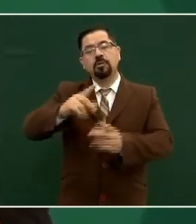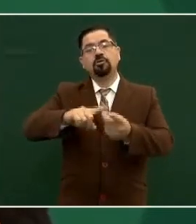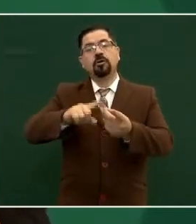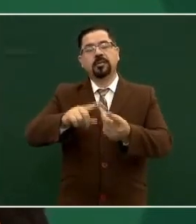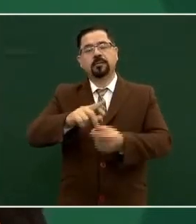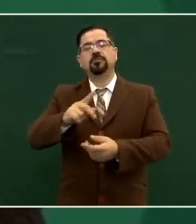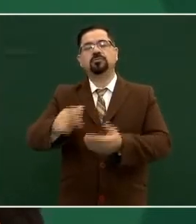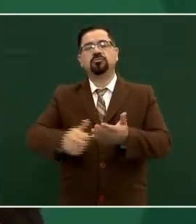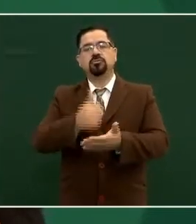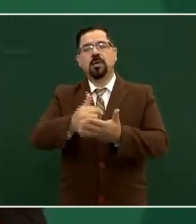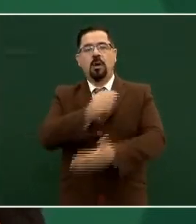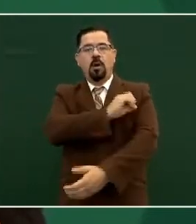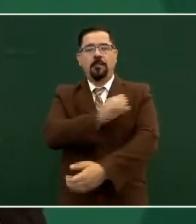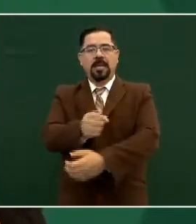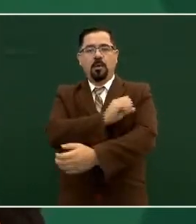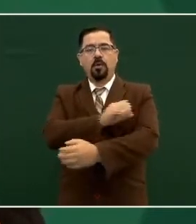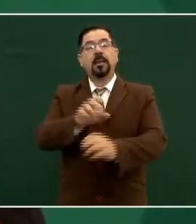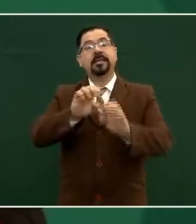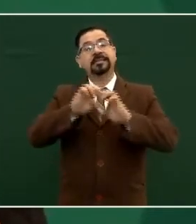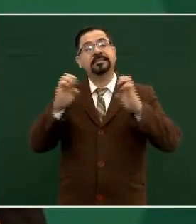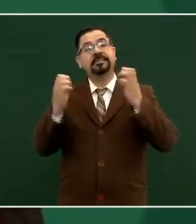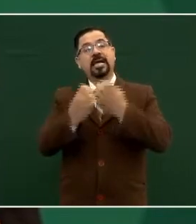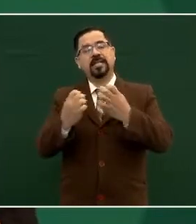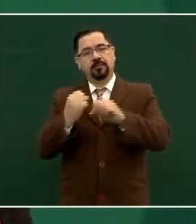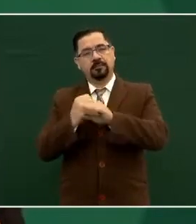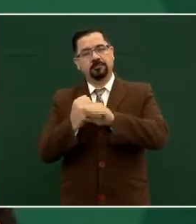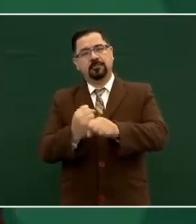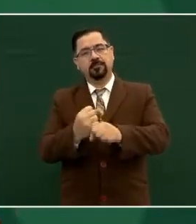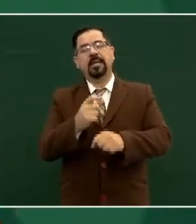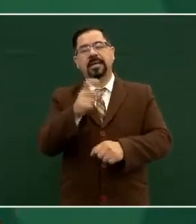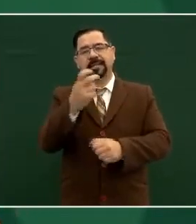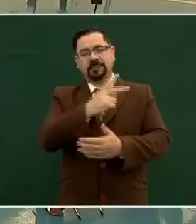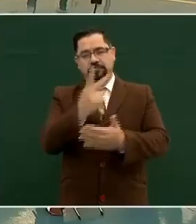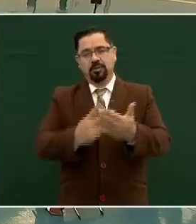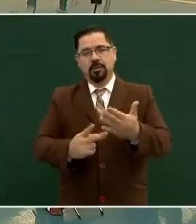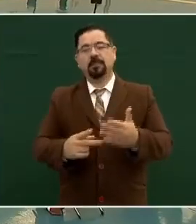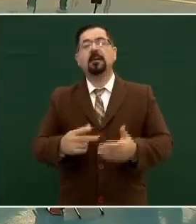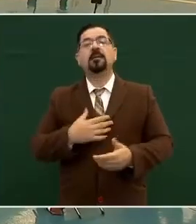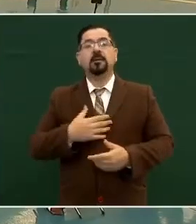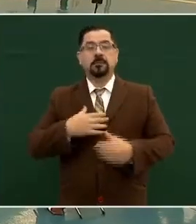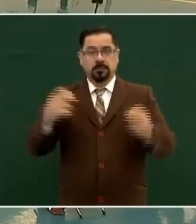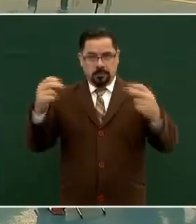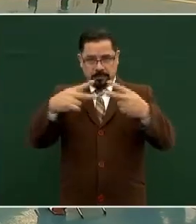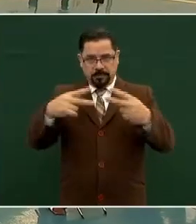Obregón, al estadio. Ese es el programa. Bueno, que la pasen